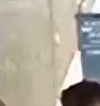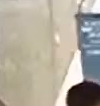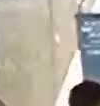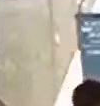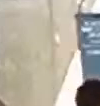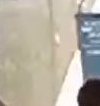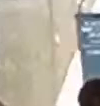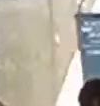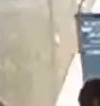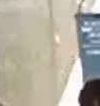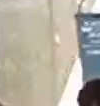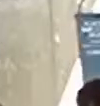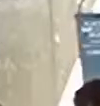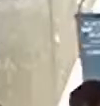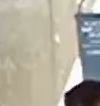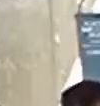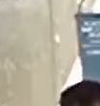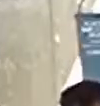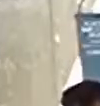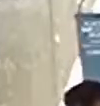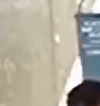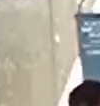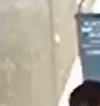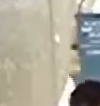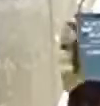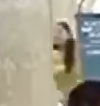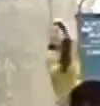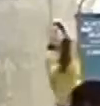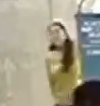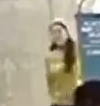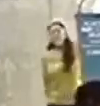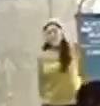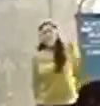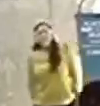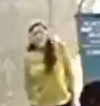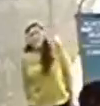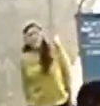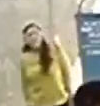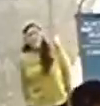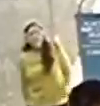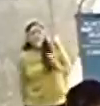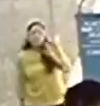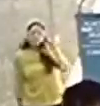licenciado Andrés Manuel López Obrador. Agradecemos a ustedes su amable asistencia.